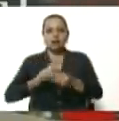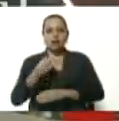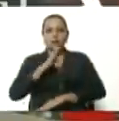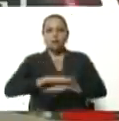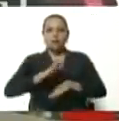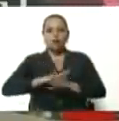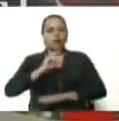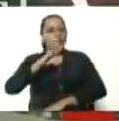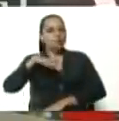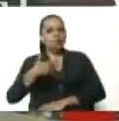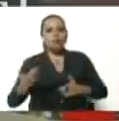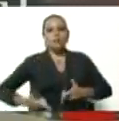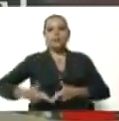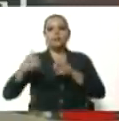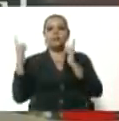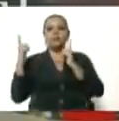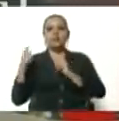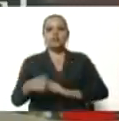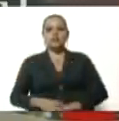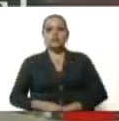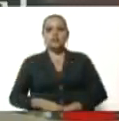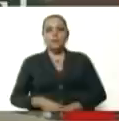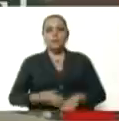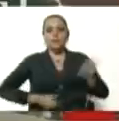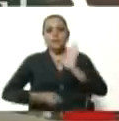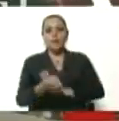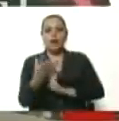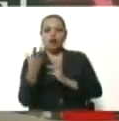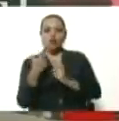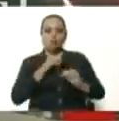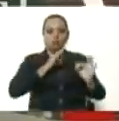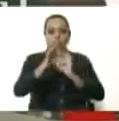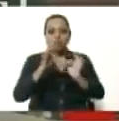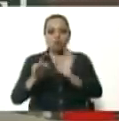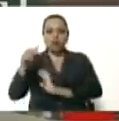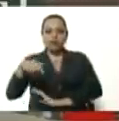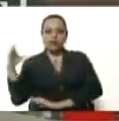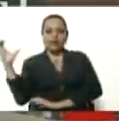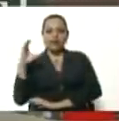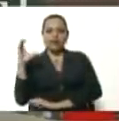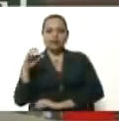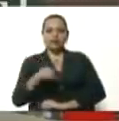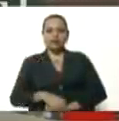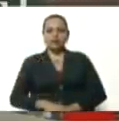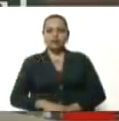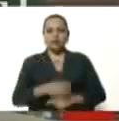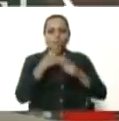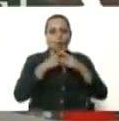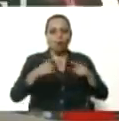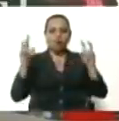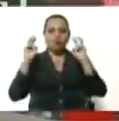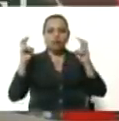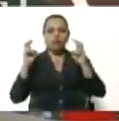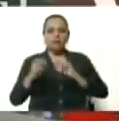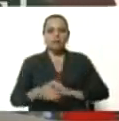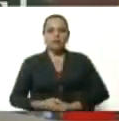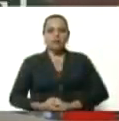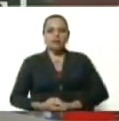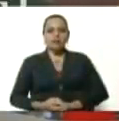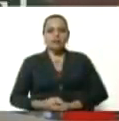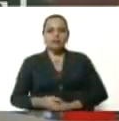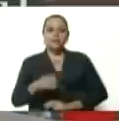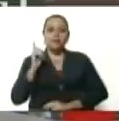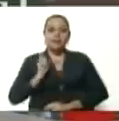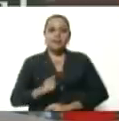podemos permitir que crezca el número de contagios en Caracas. El otro tema que tenemos delicado es Maracaibo y